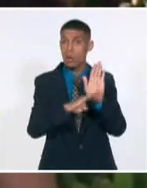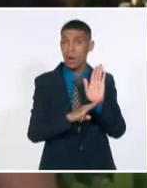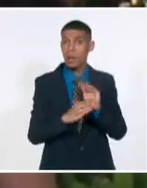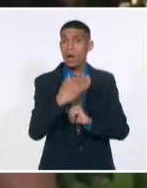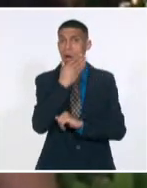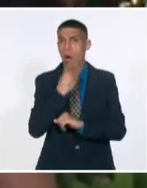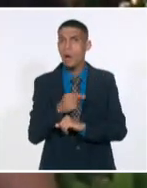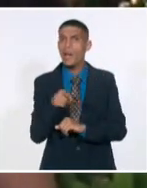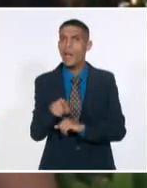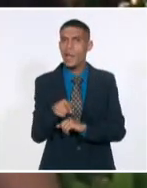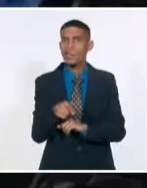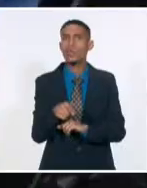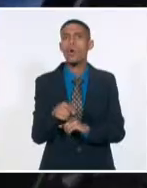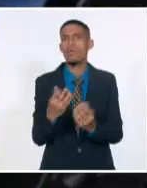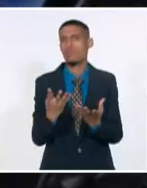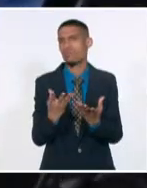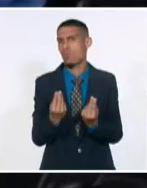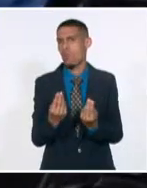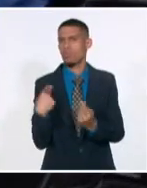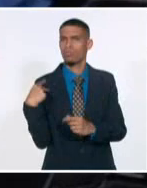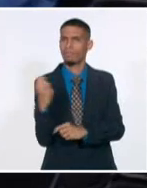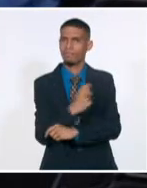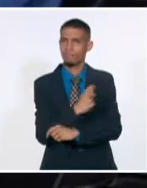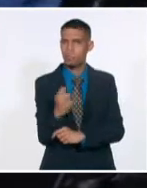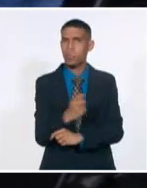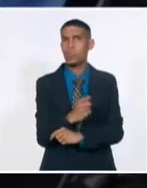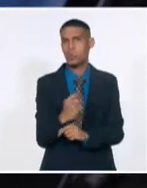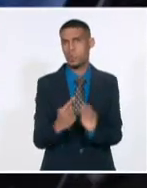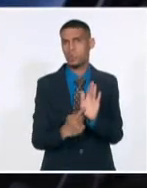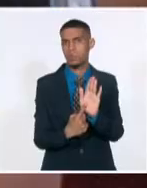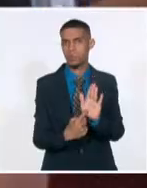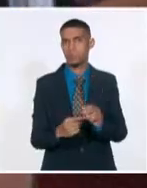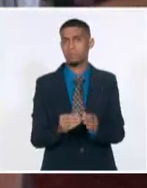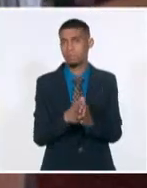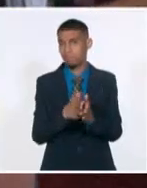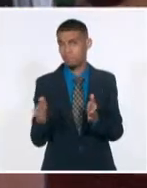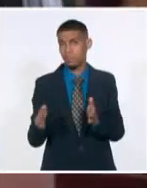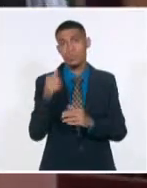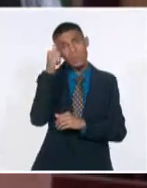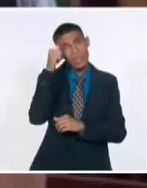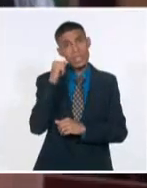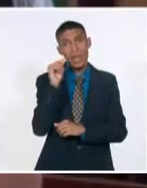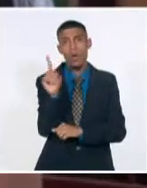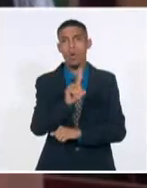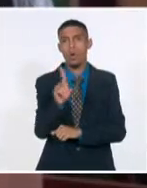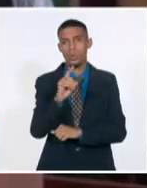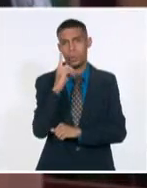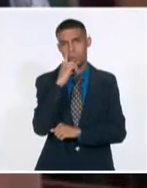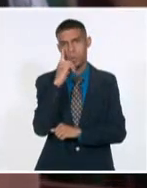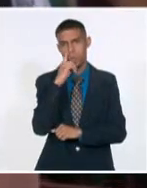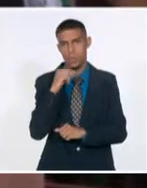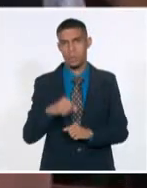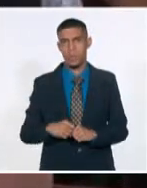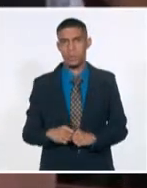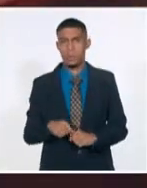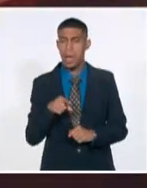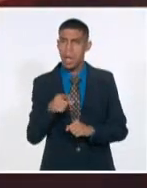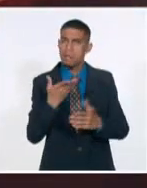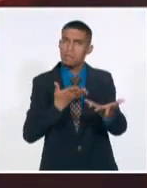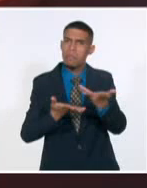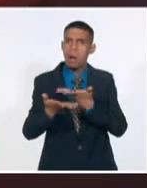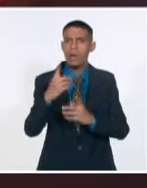las categorías en las que más se concursó. La cita prevé extenderse hasta el sábado 11 de noviembre y combina espacios